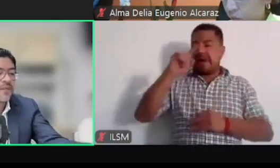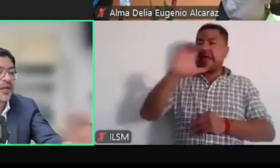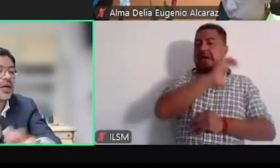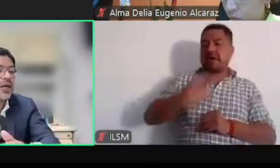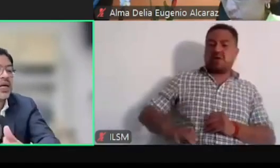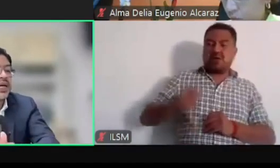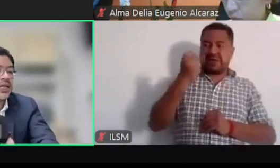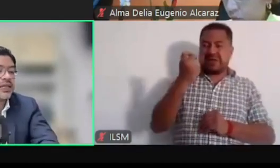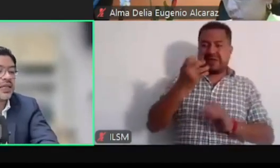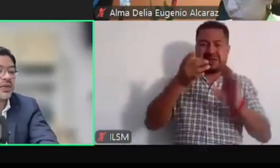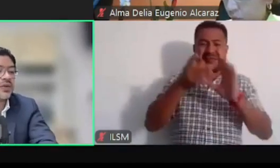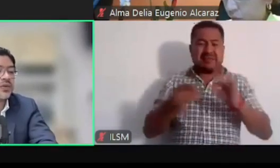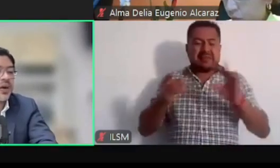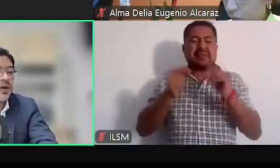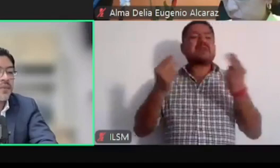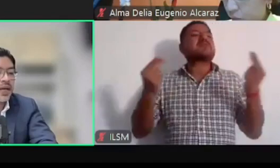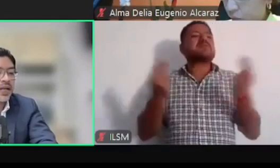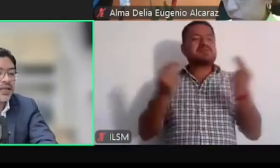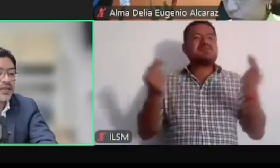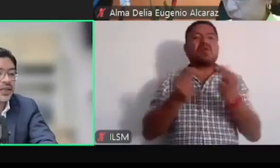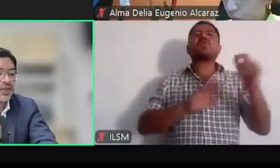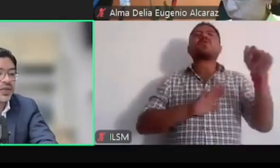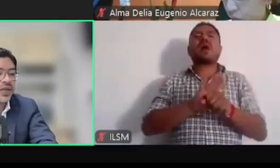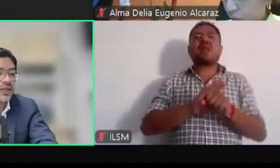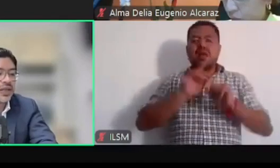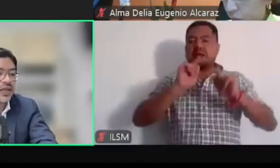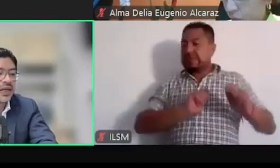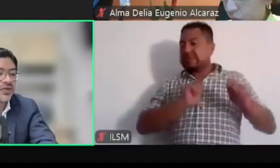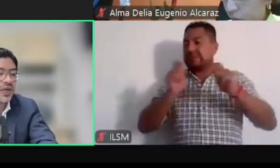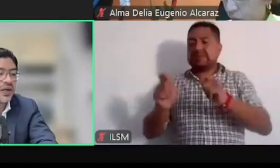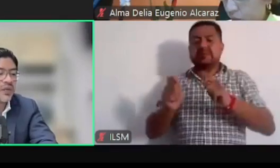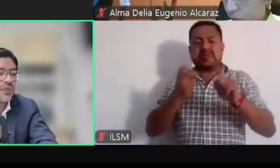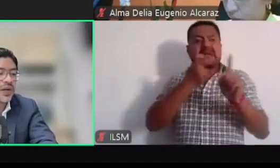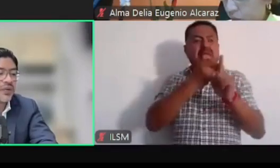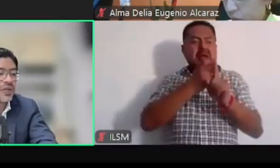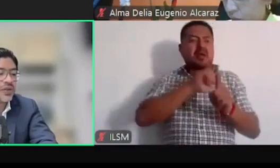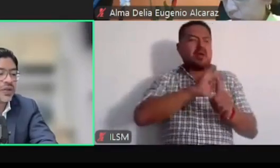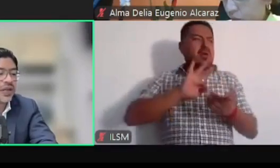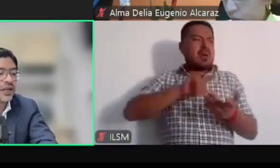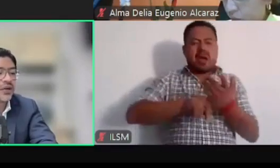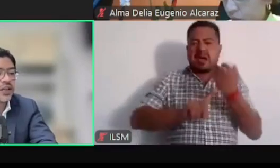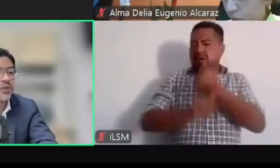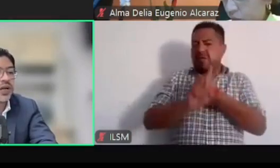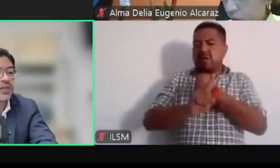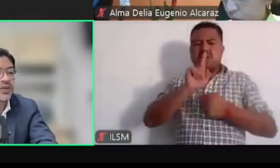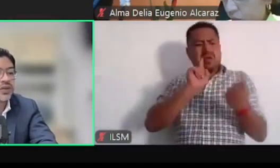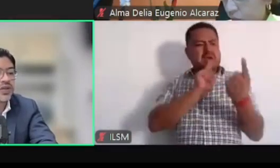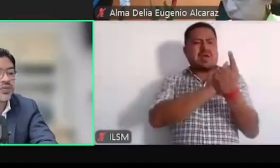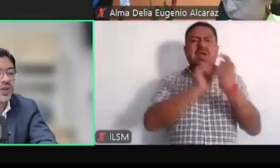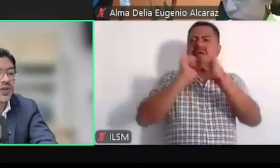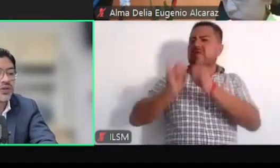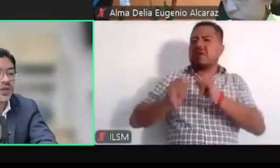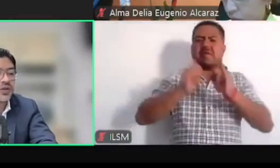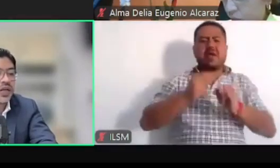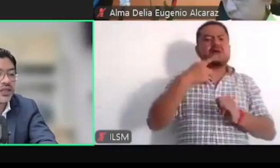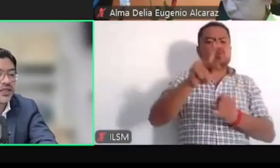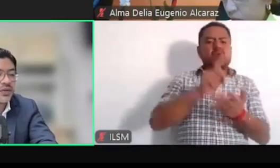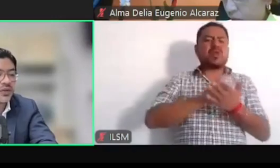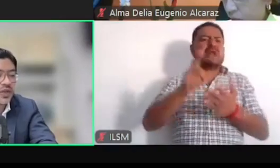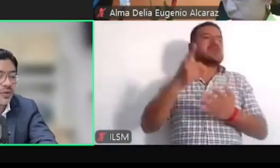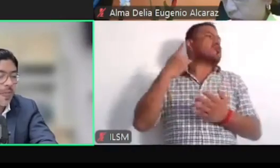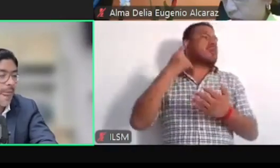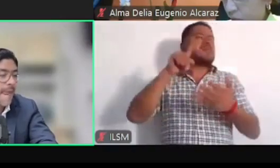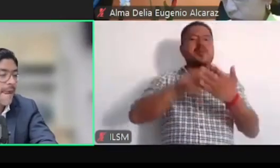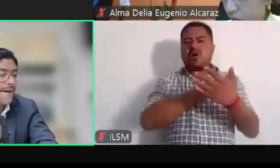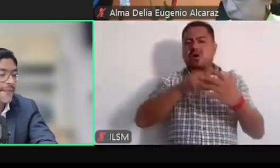controvierte requisito para que la designación realizada le causar algún perjuicio directo individual en su derecho político electoral de ser